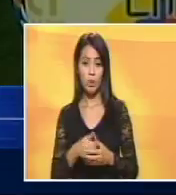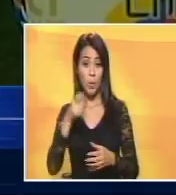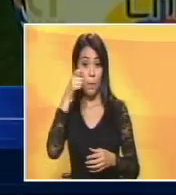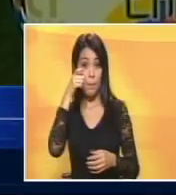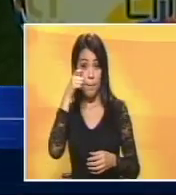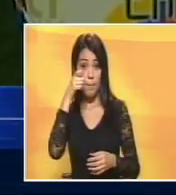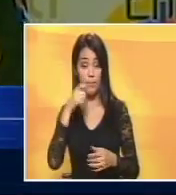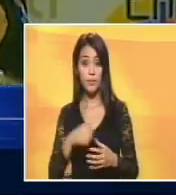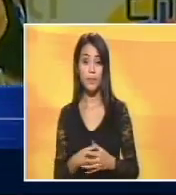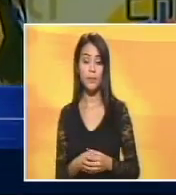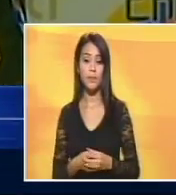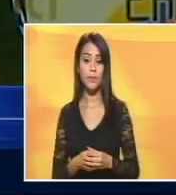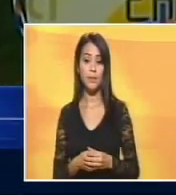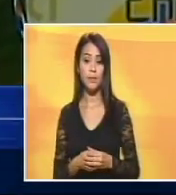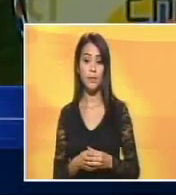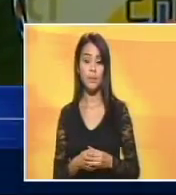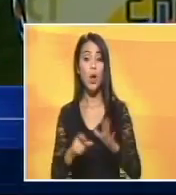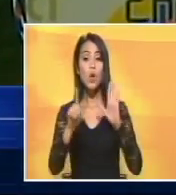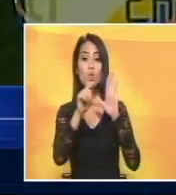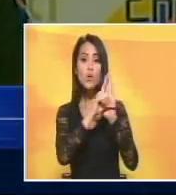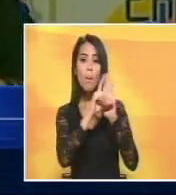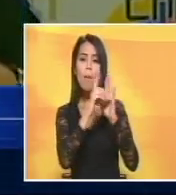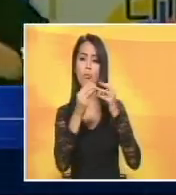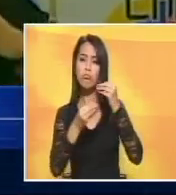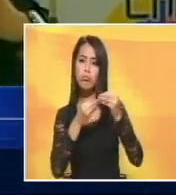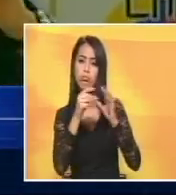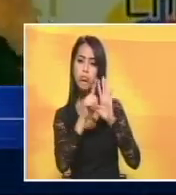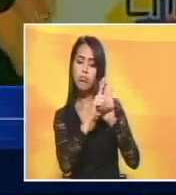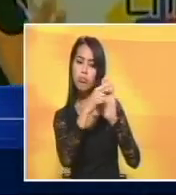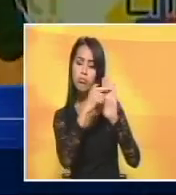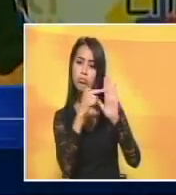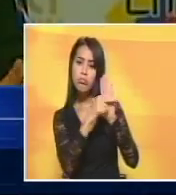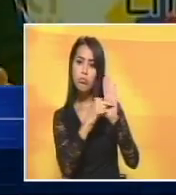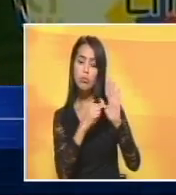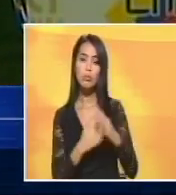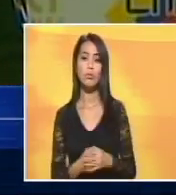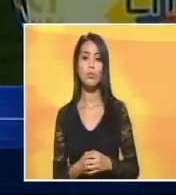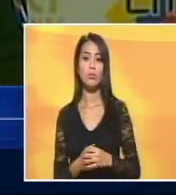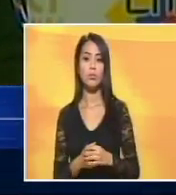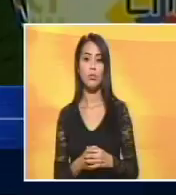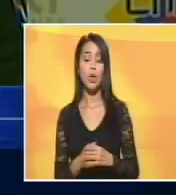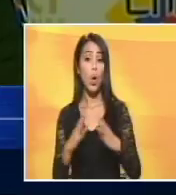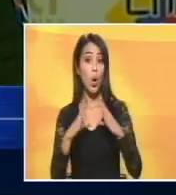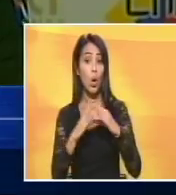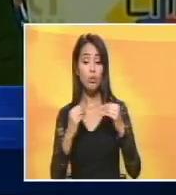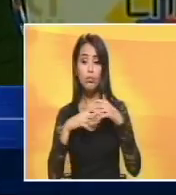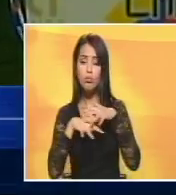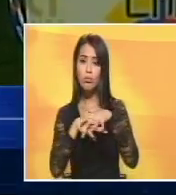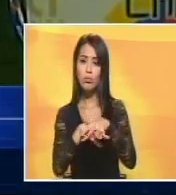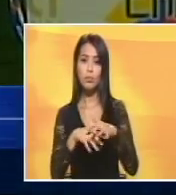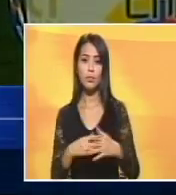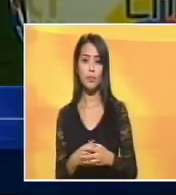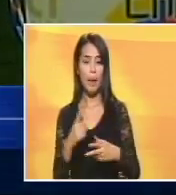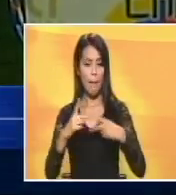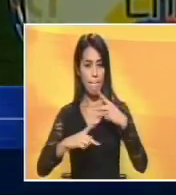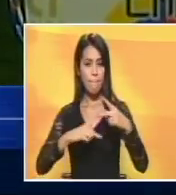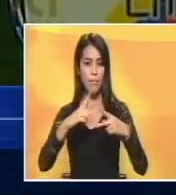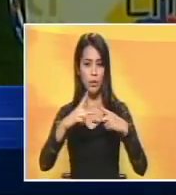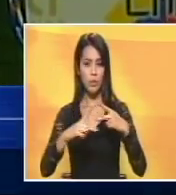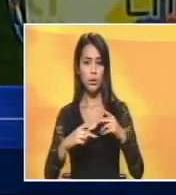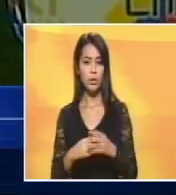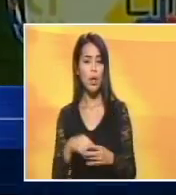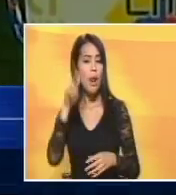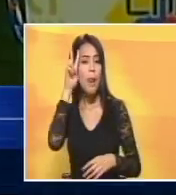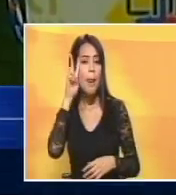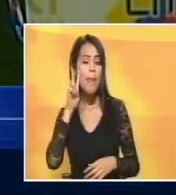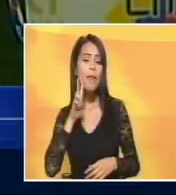vigilantes, haciendo cumplir la ley, en coordinación con todos los entes intervinientes, para que este proceso sea un proceso